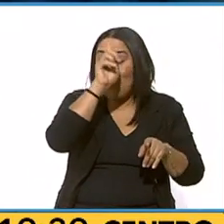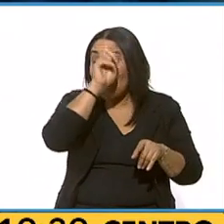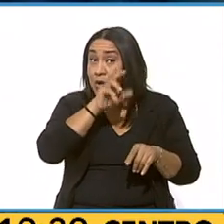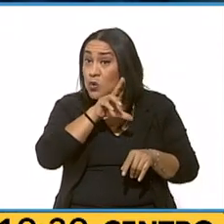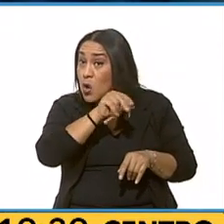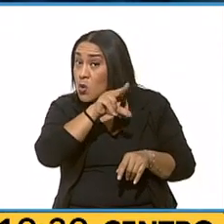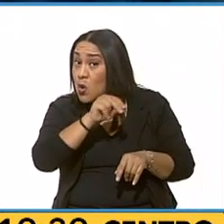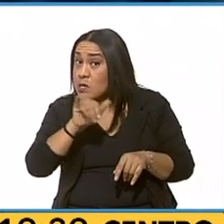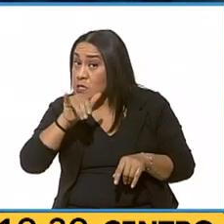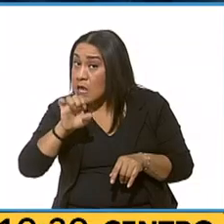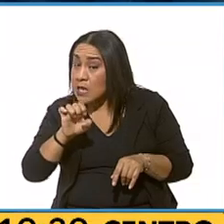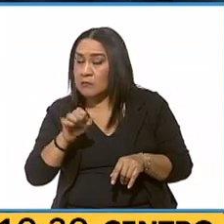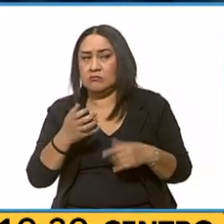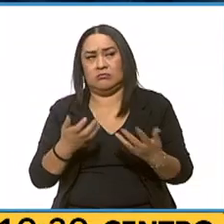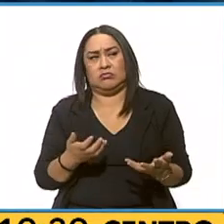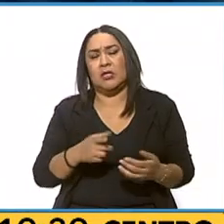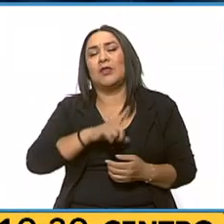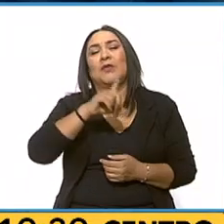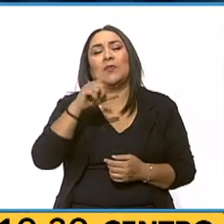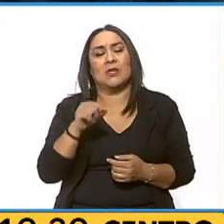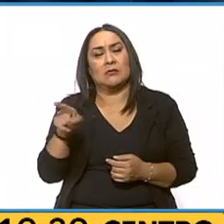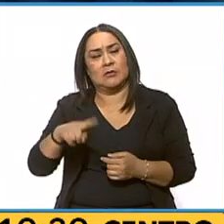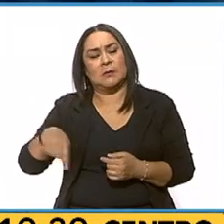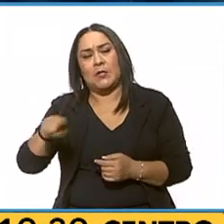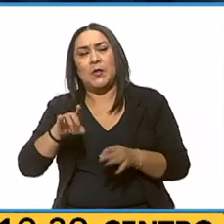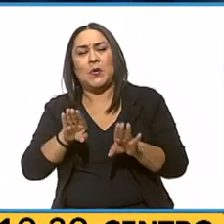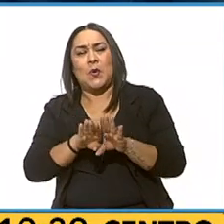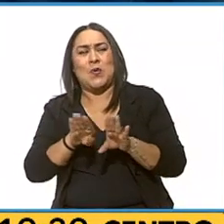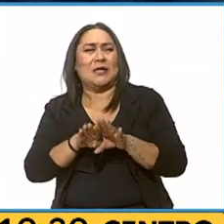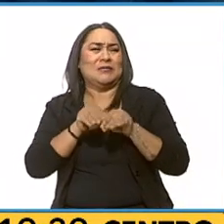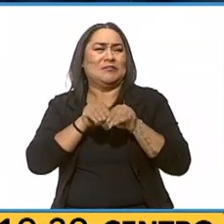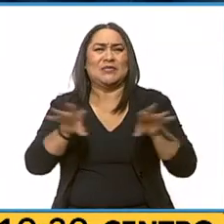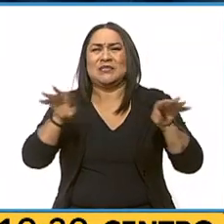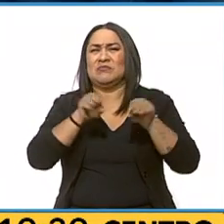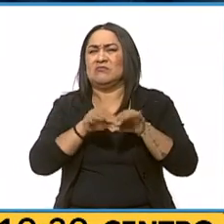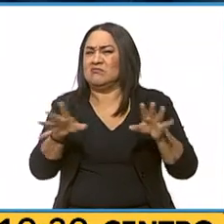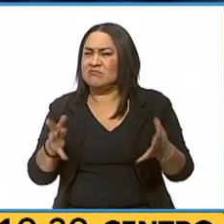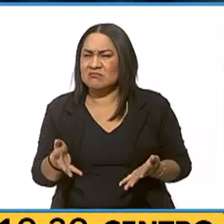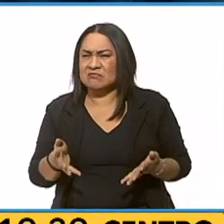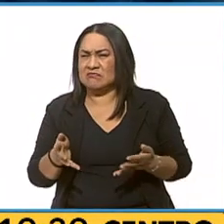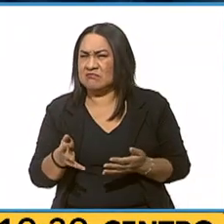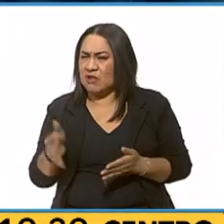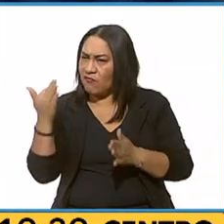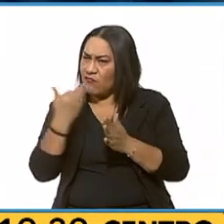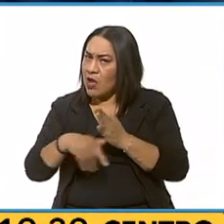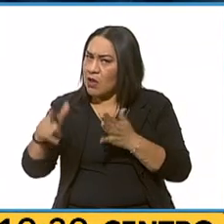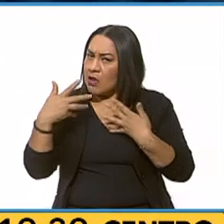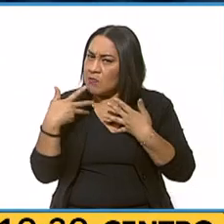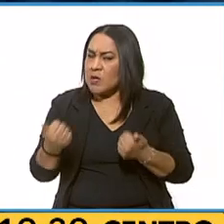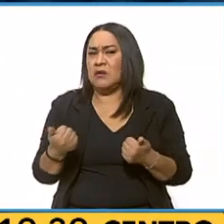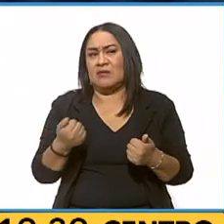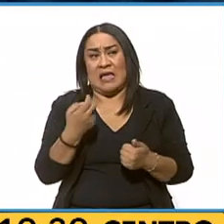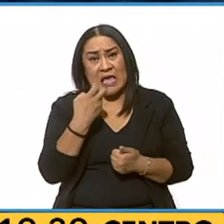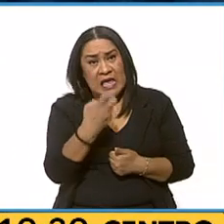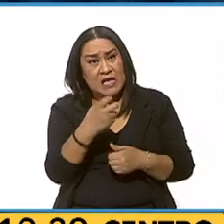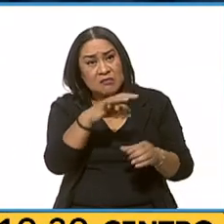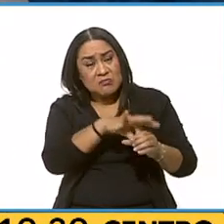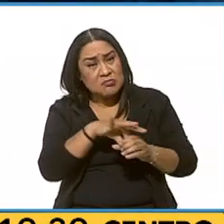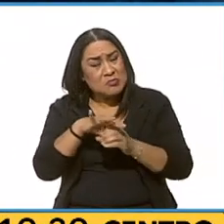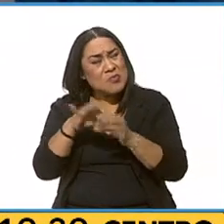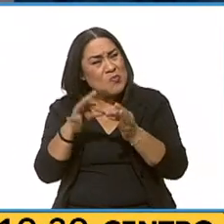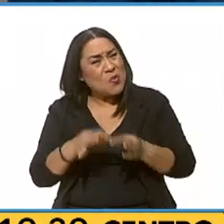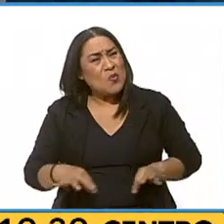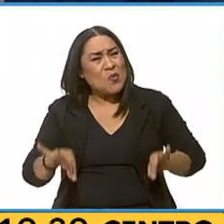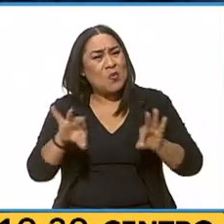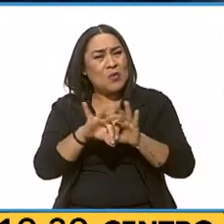otro lado, su propaganda no tiene conciencia de la importancia histórica de esta elección. Sobre eso,